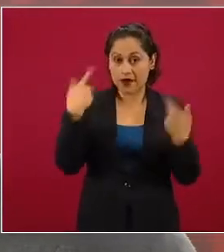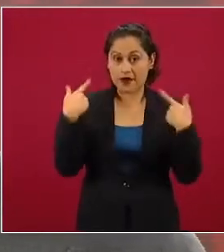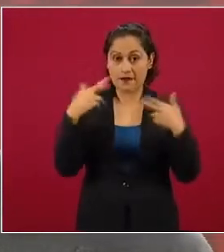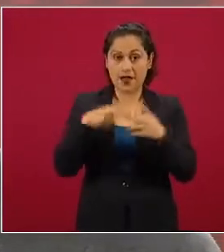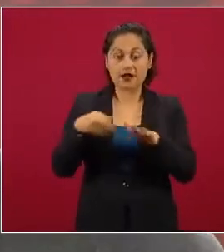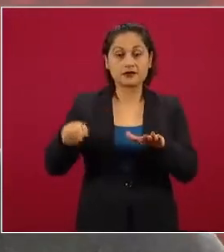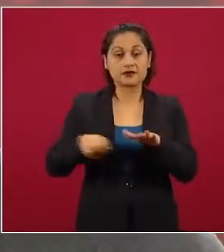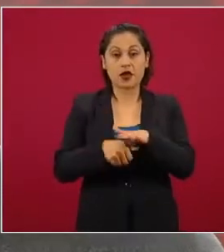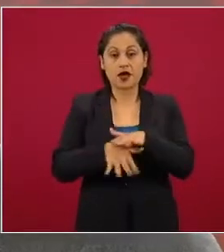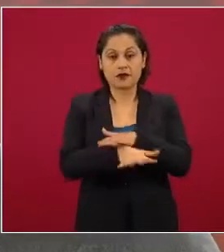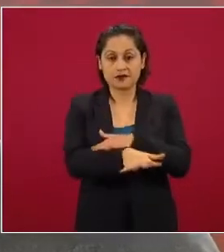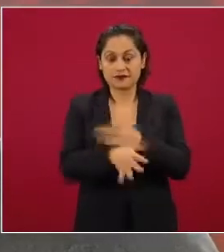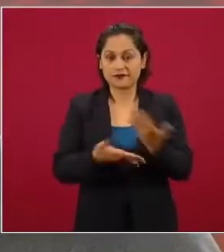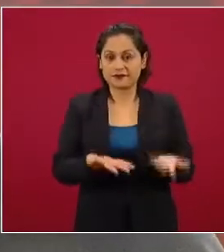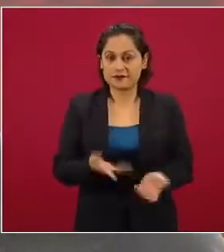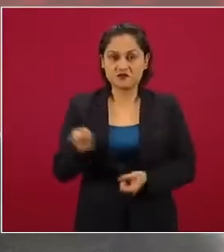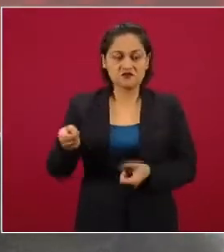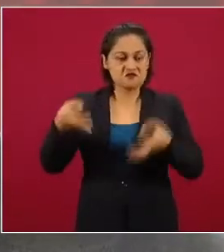Entonces, muchos